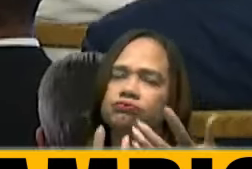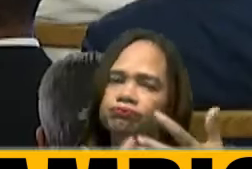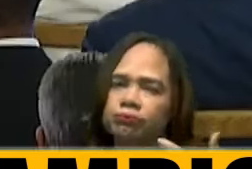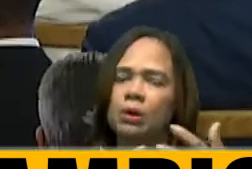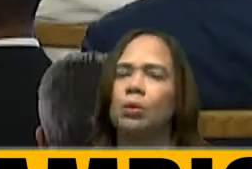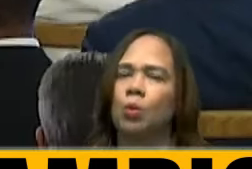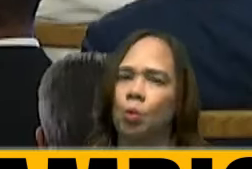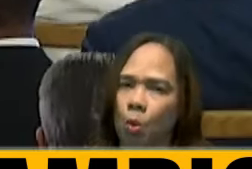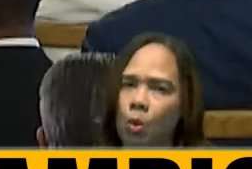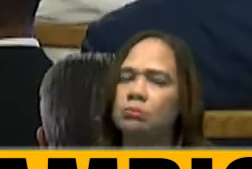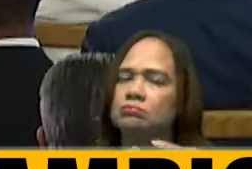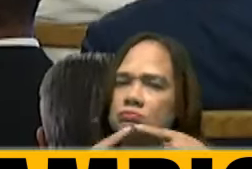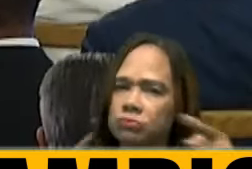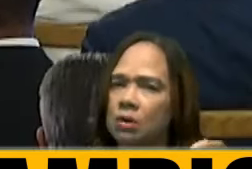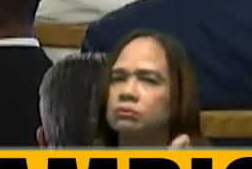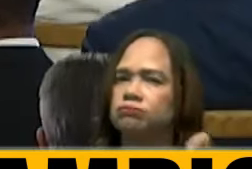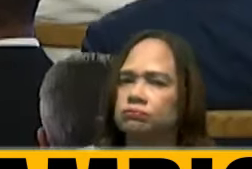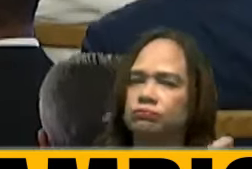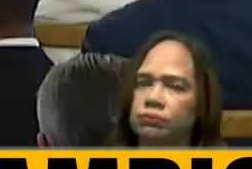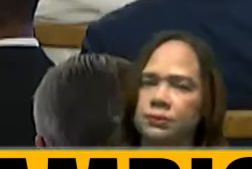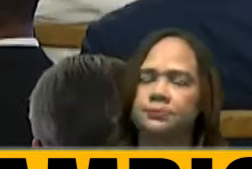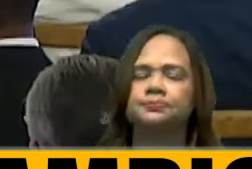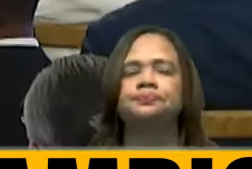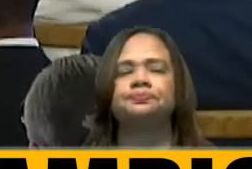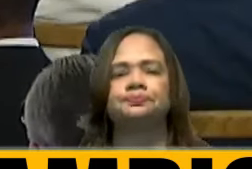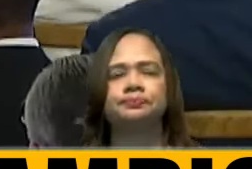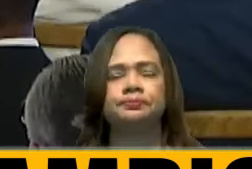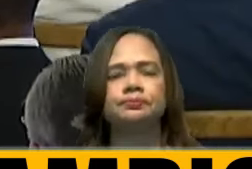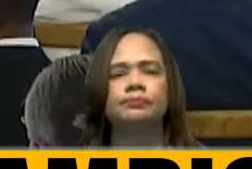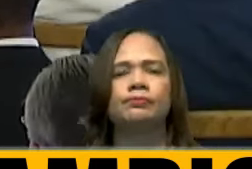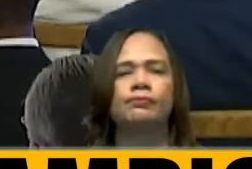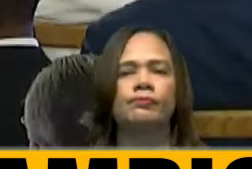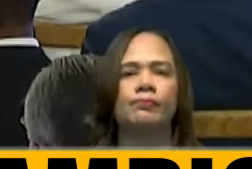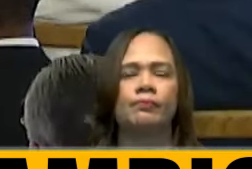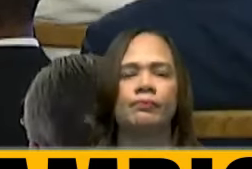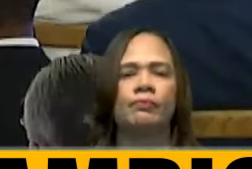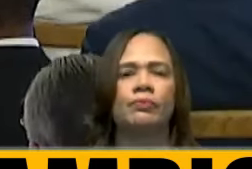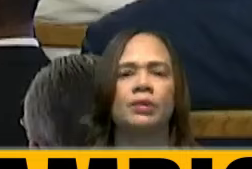conjunto con todos estos anuncios y avances que nosotros hemos dado muchas gracias